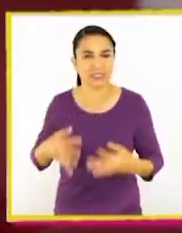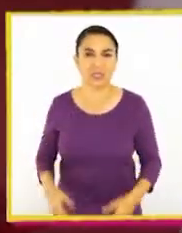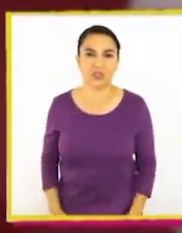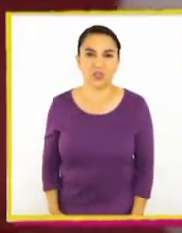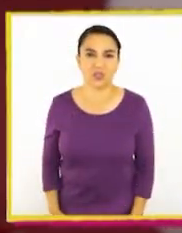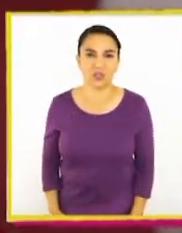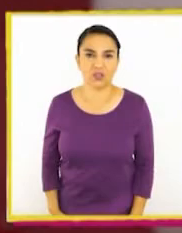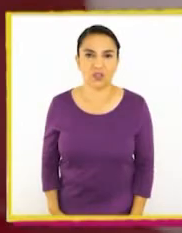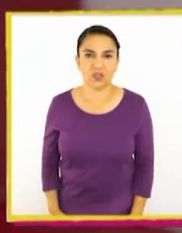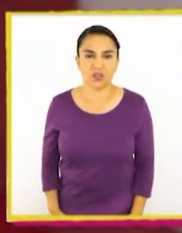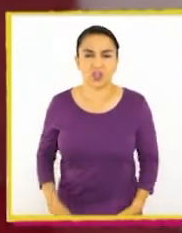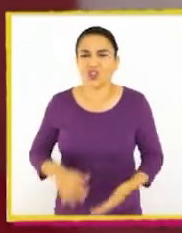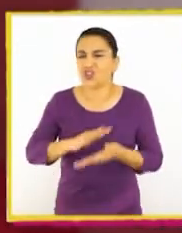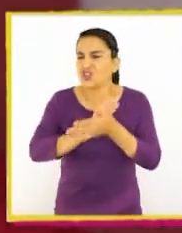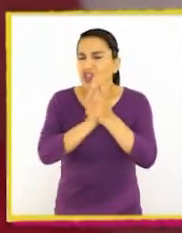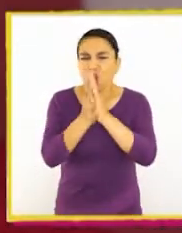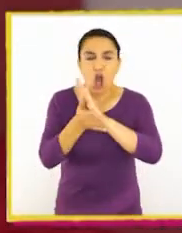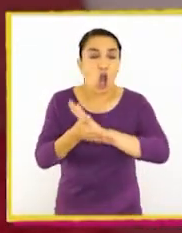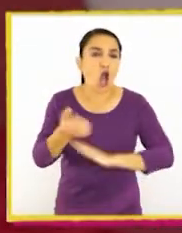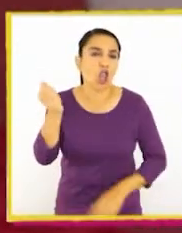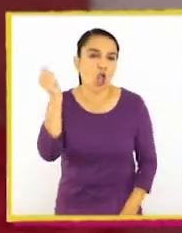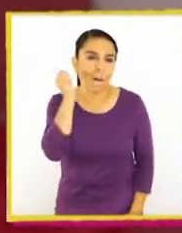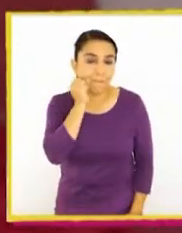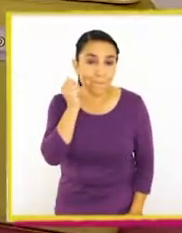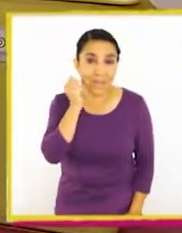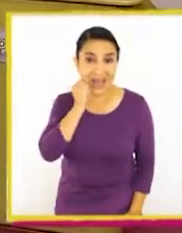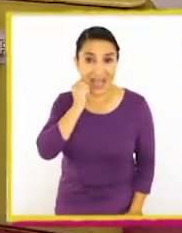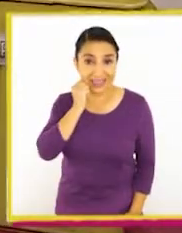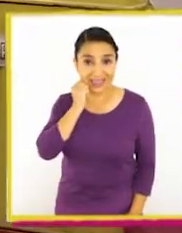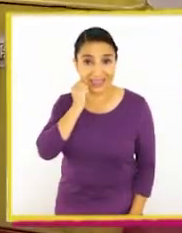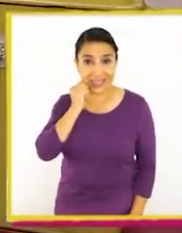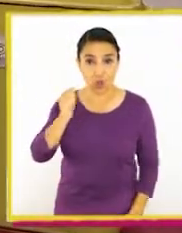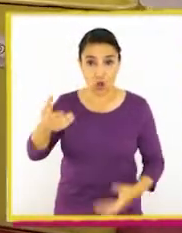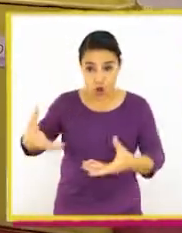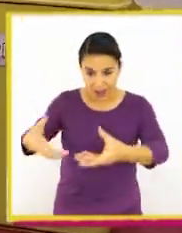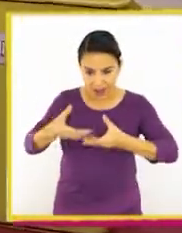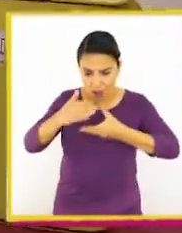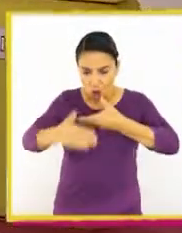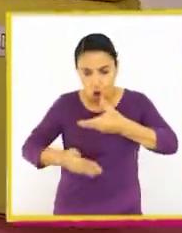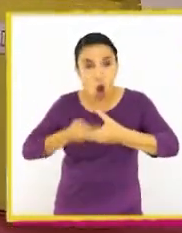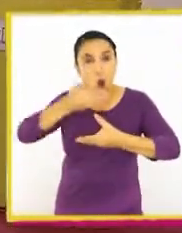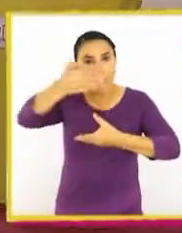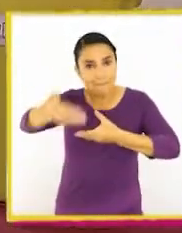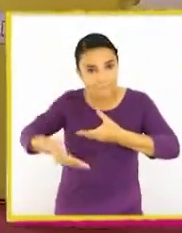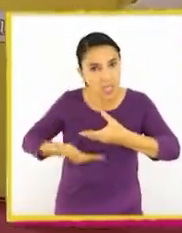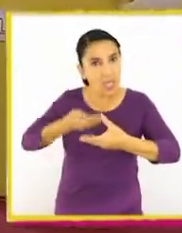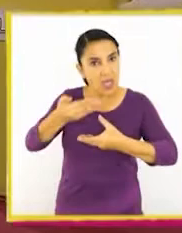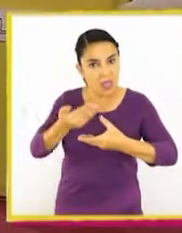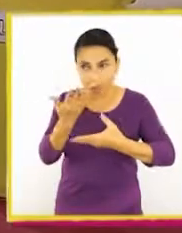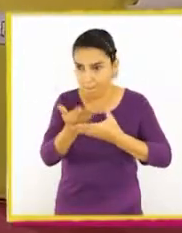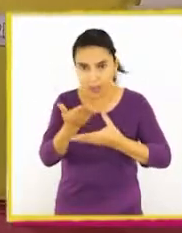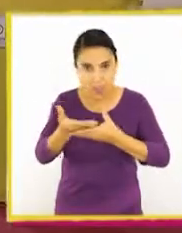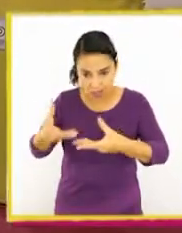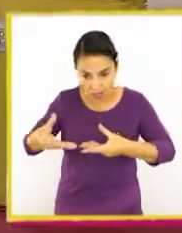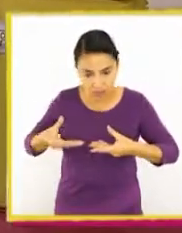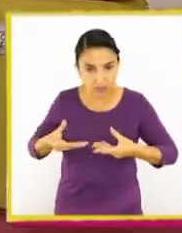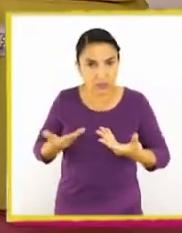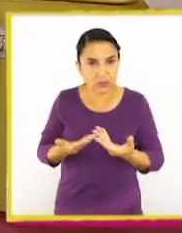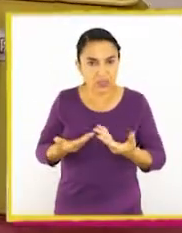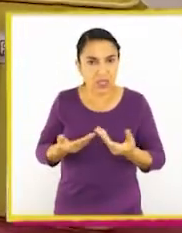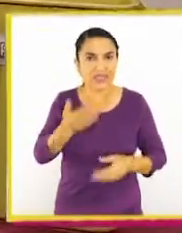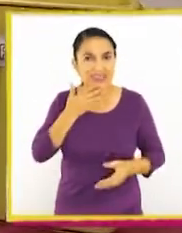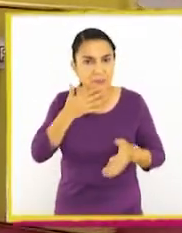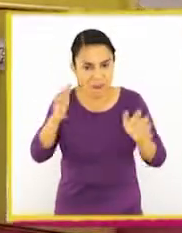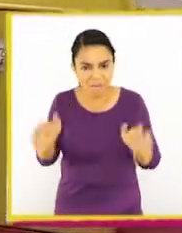¡Exacto! Todos esos plásticos en los que vienen envueltas nuestras encomiendas cuando pedimos algo a nuestras casas y